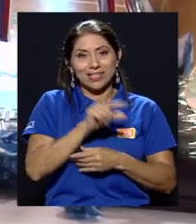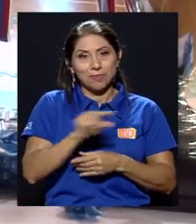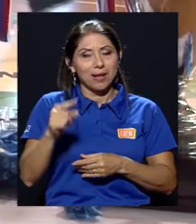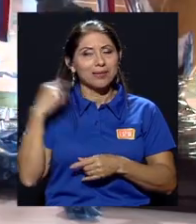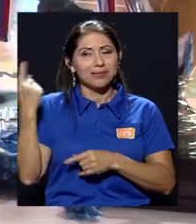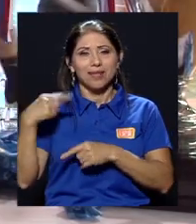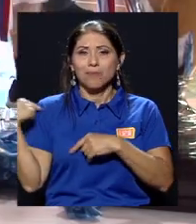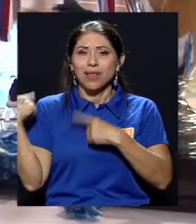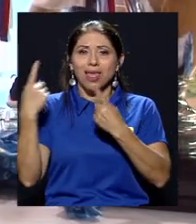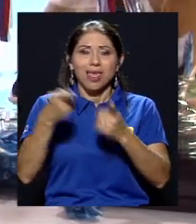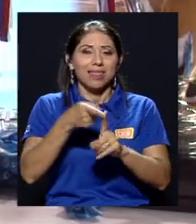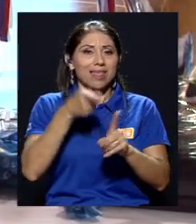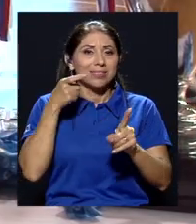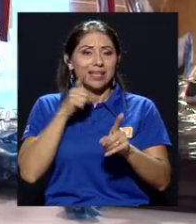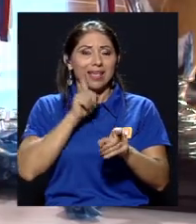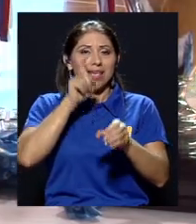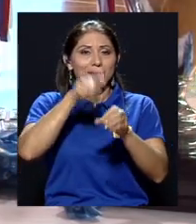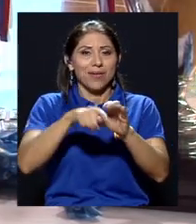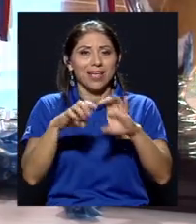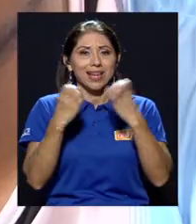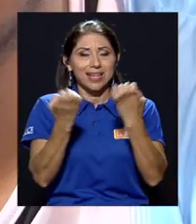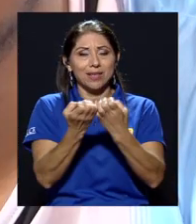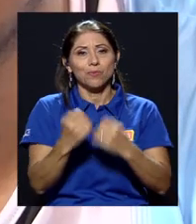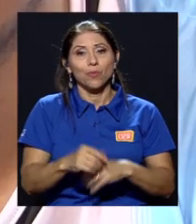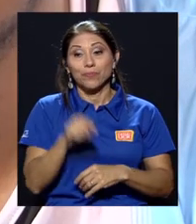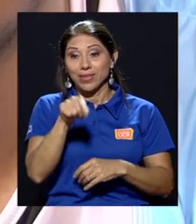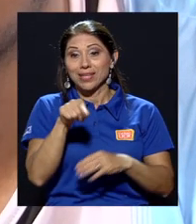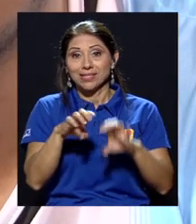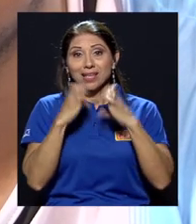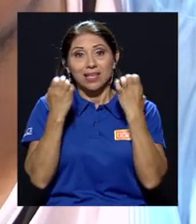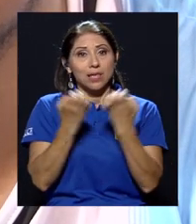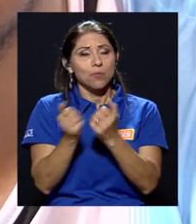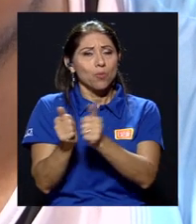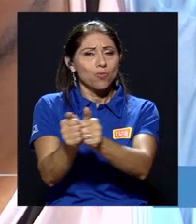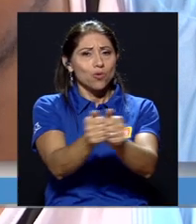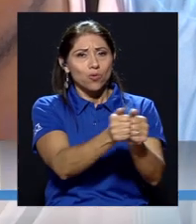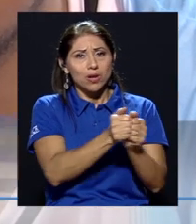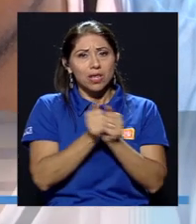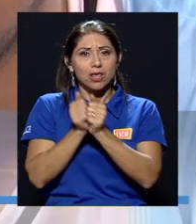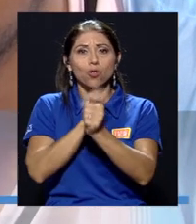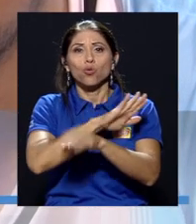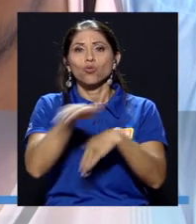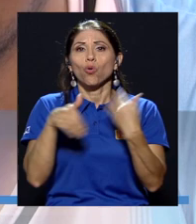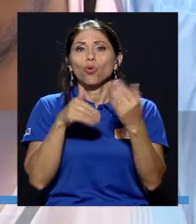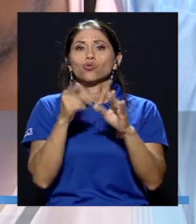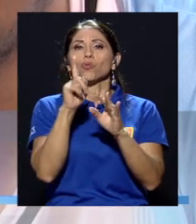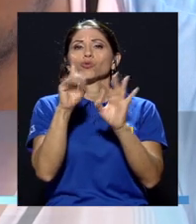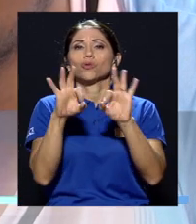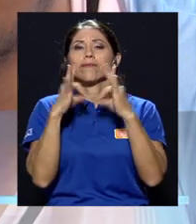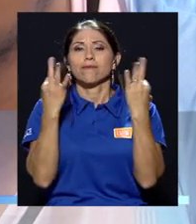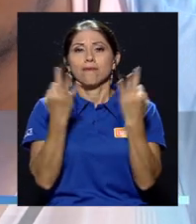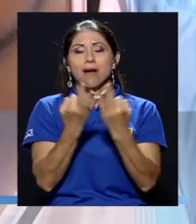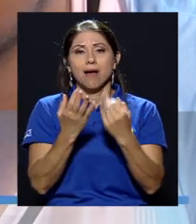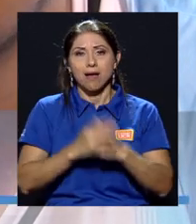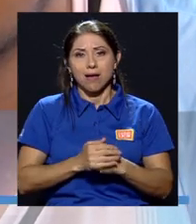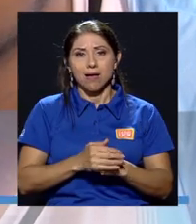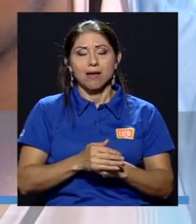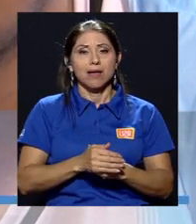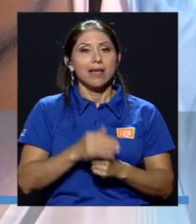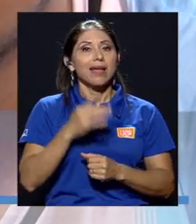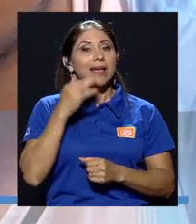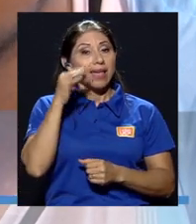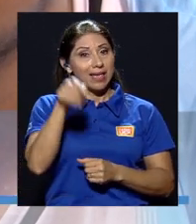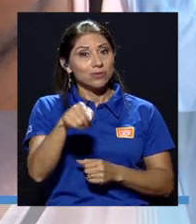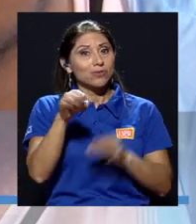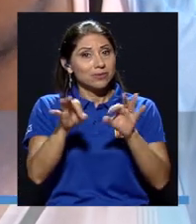y como desde que estamos en el equipo. Sí, este equipo es muy unido, la verdad que todos somos una familia. Creo que esa es la